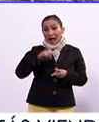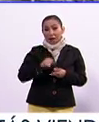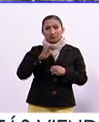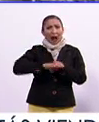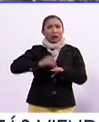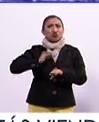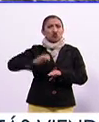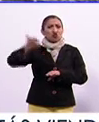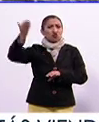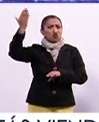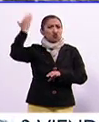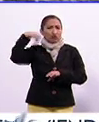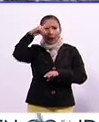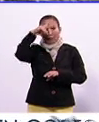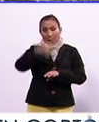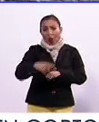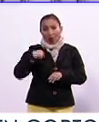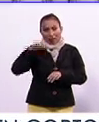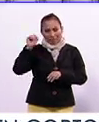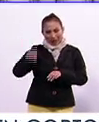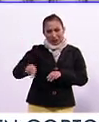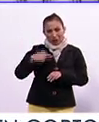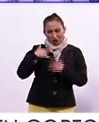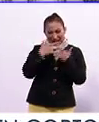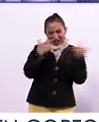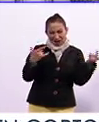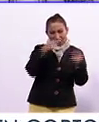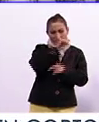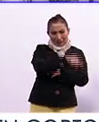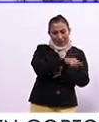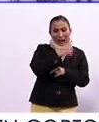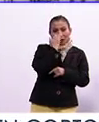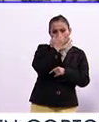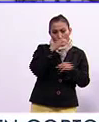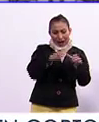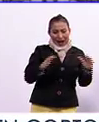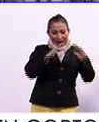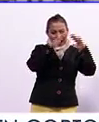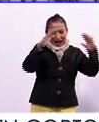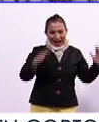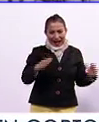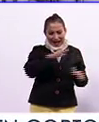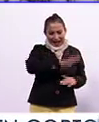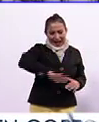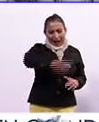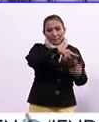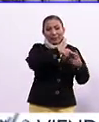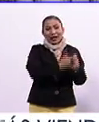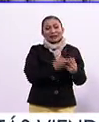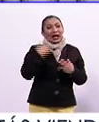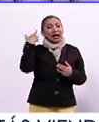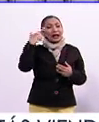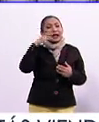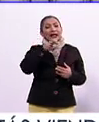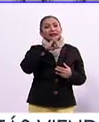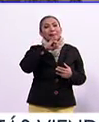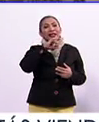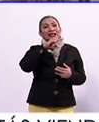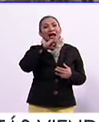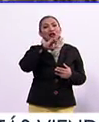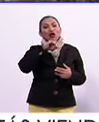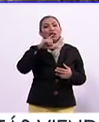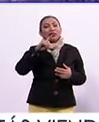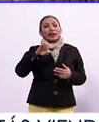más antiguas en México, porque justamente la historia de esta facultad arranca en el Real Seminario de